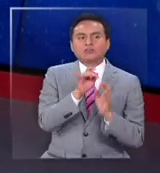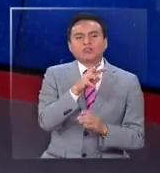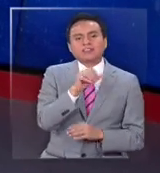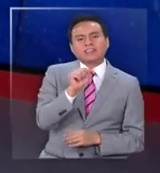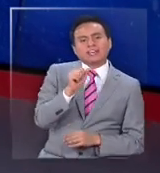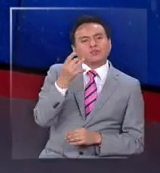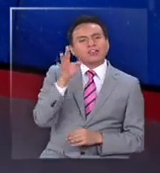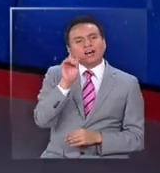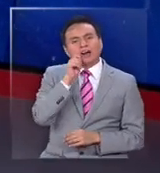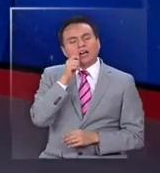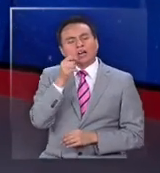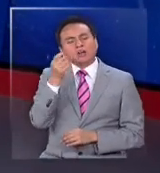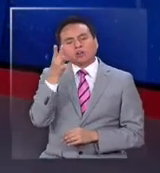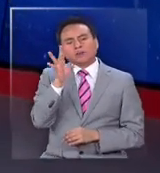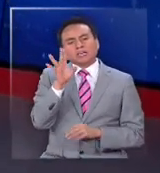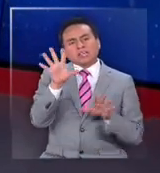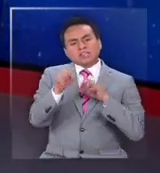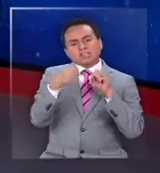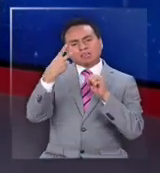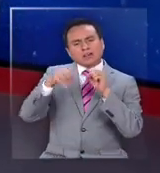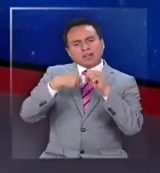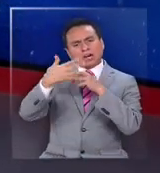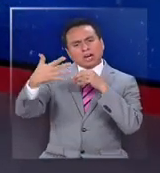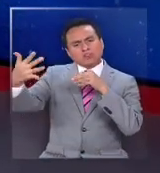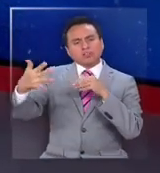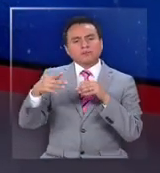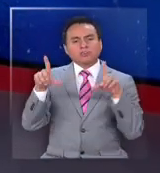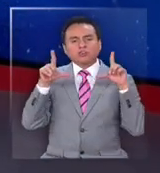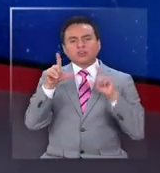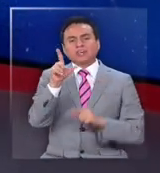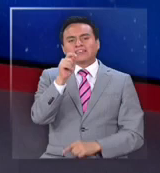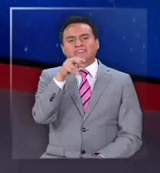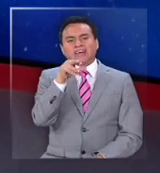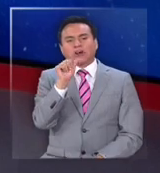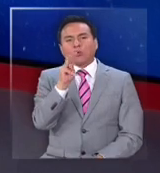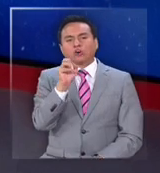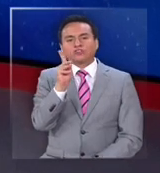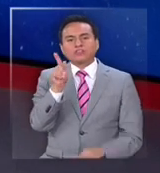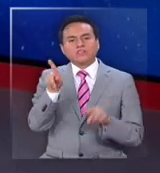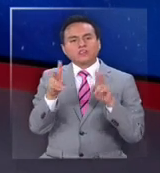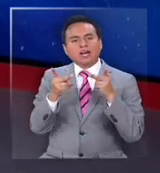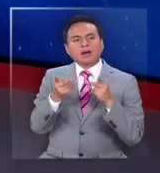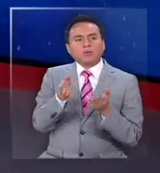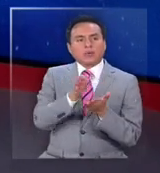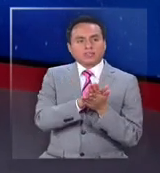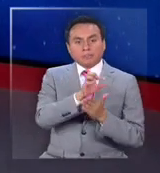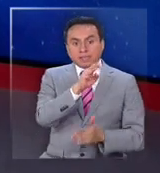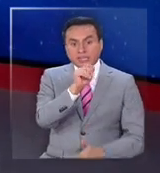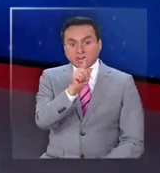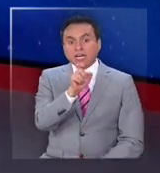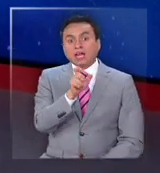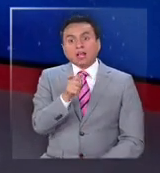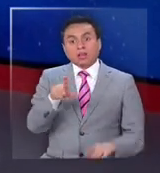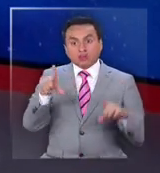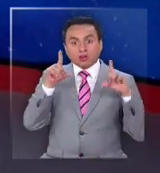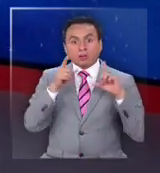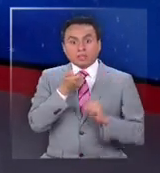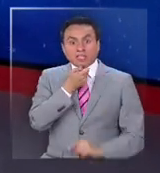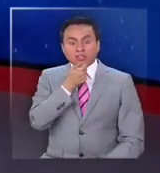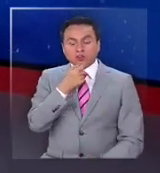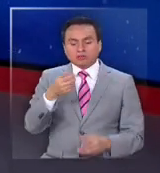Han Solo durante décadas en los episodios de Star Wars. La muerte de Peter Mayhew, el actor británico que encarnó a